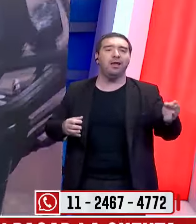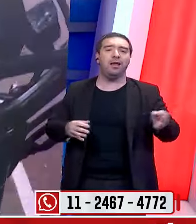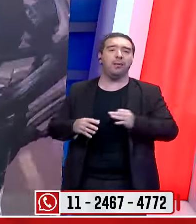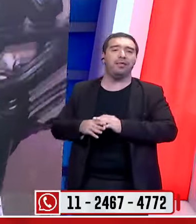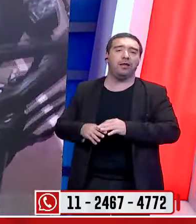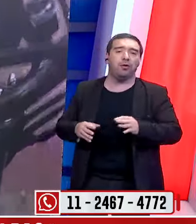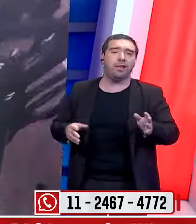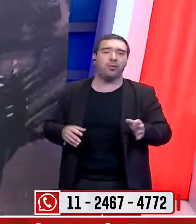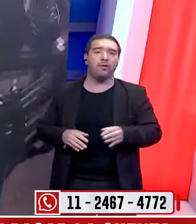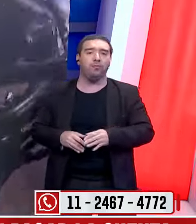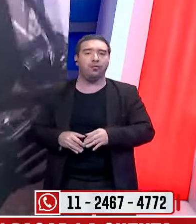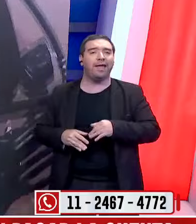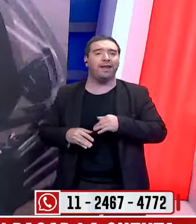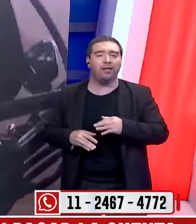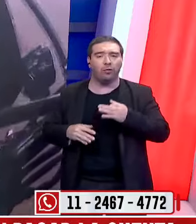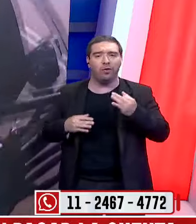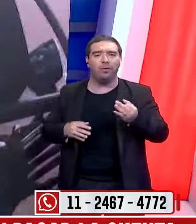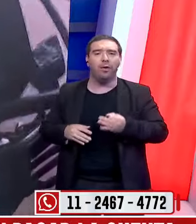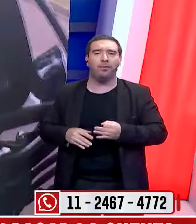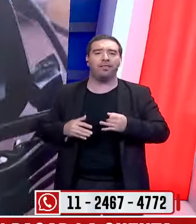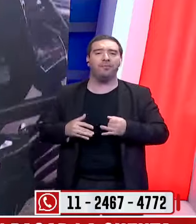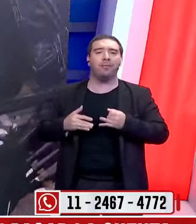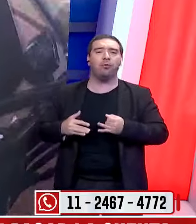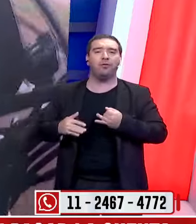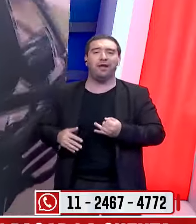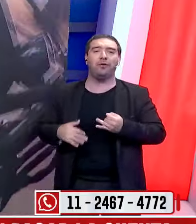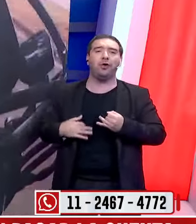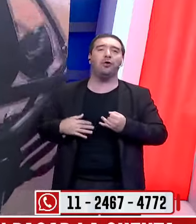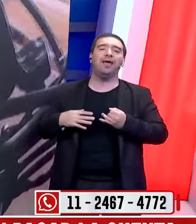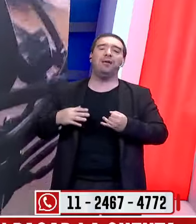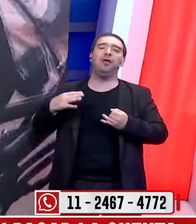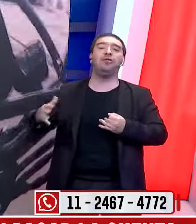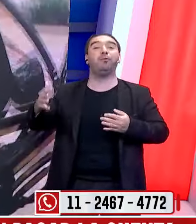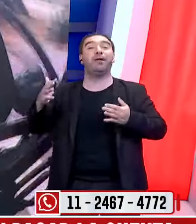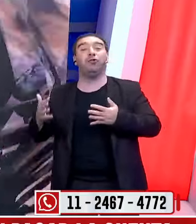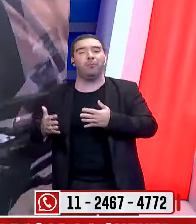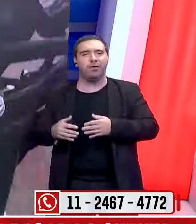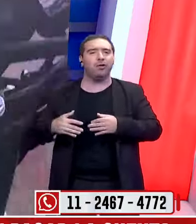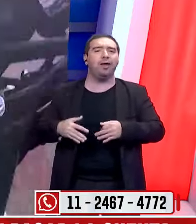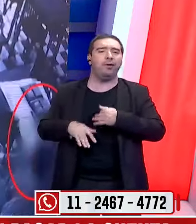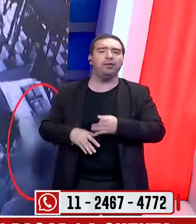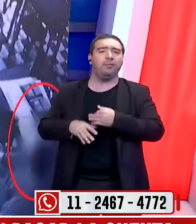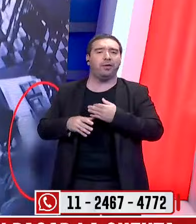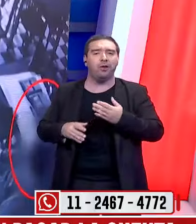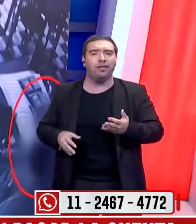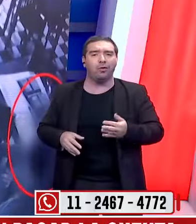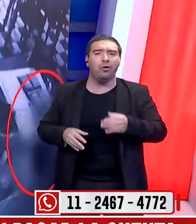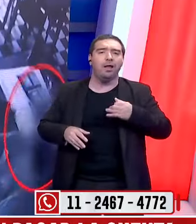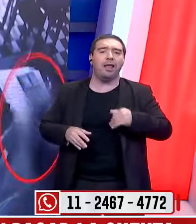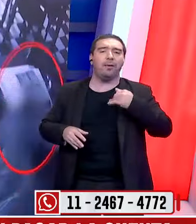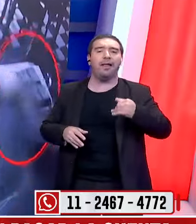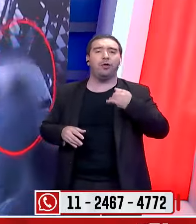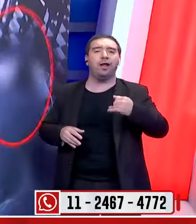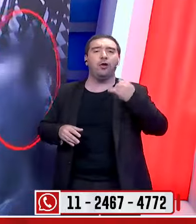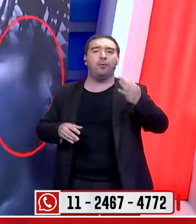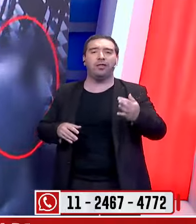sí, la bebida alcohólica no influye en eso. Digo, porque siempre estamos justificando, no, es violento porque toma. No, no, es violento porque es violento,